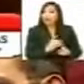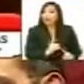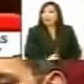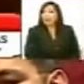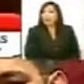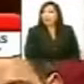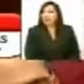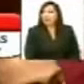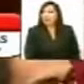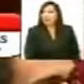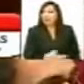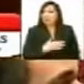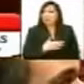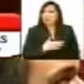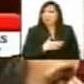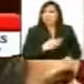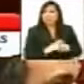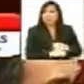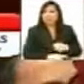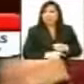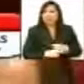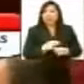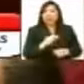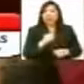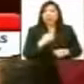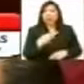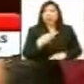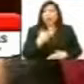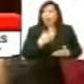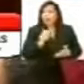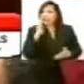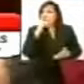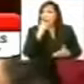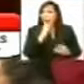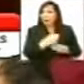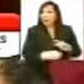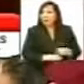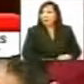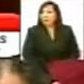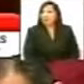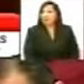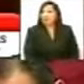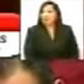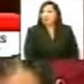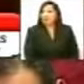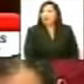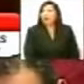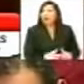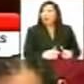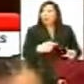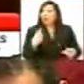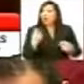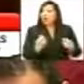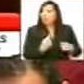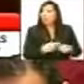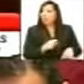a la corrupción. Mi país es Guatemala, uno de los países más hermosos del mundo, con hermosos lugares